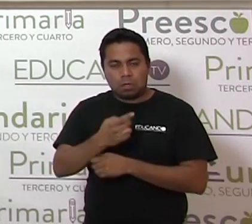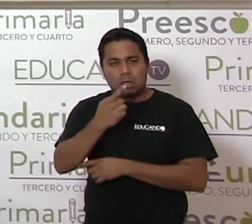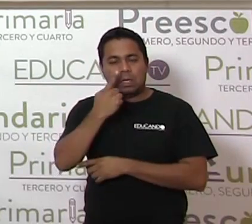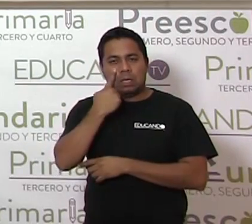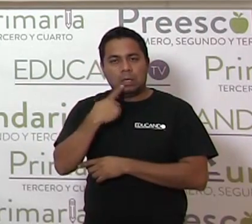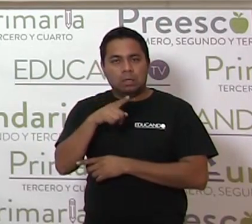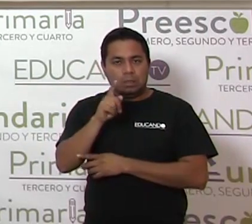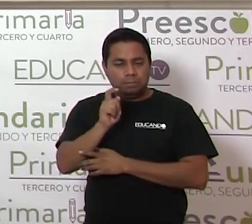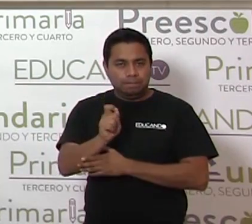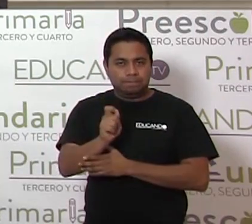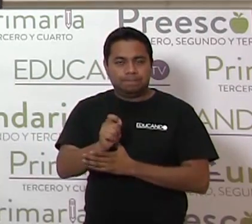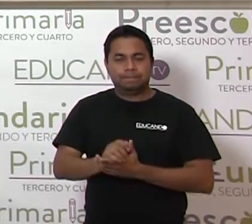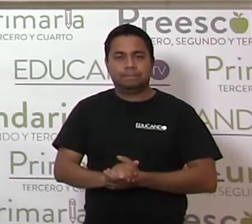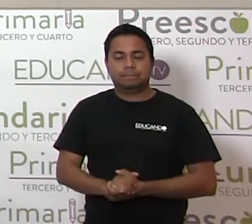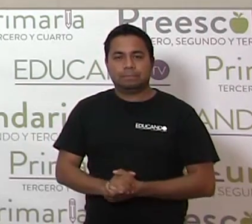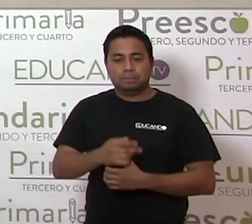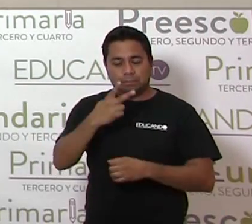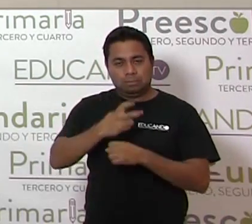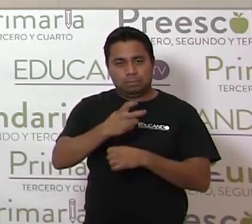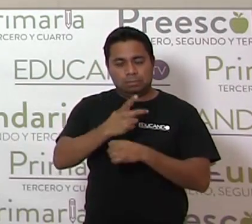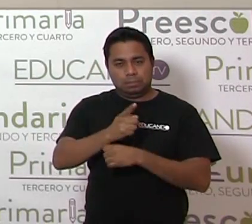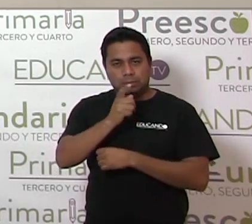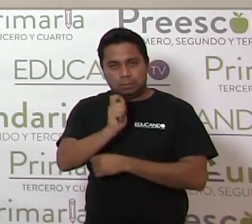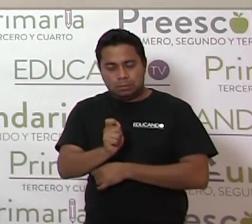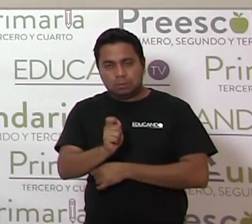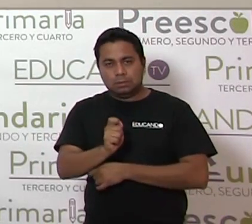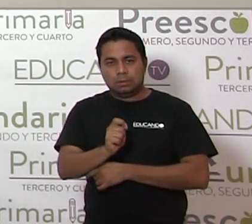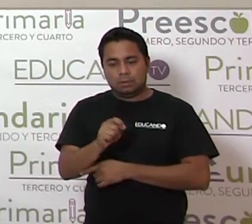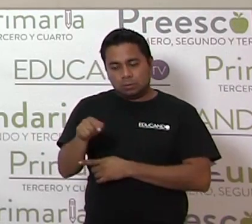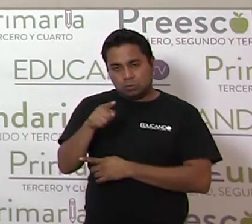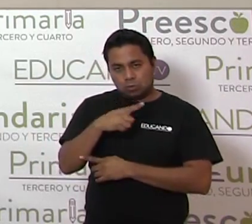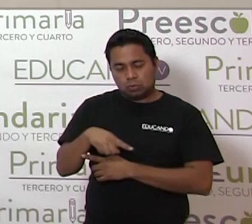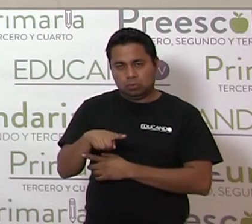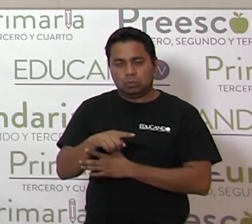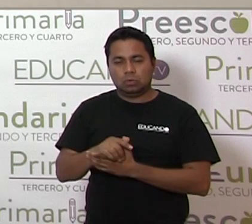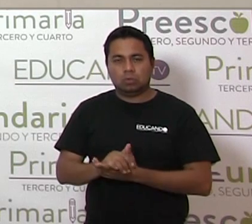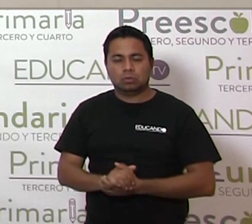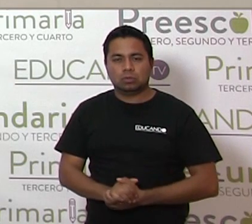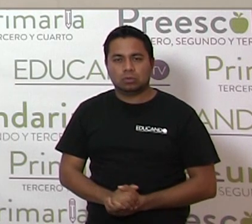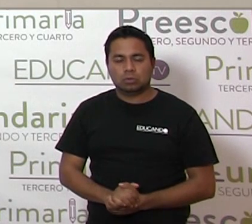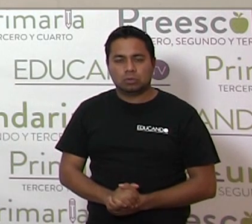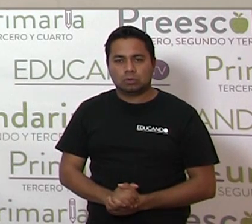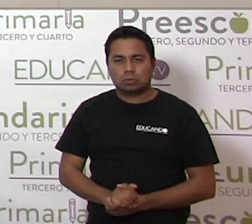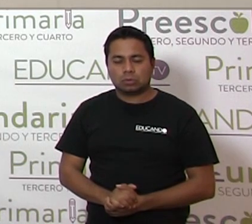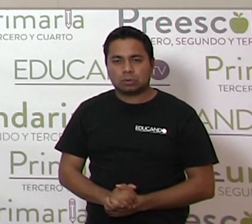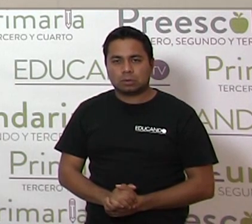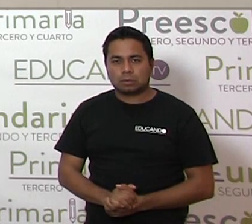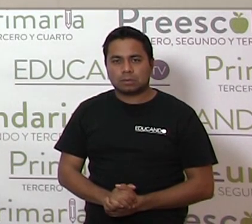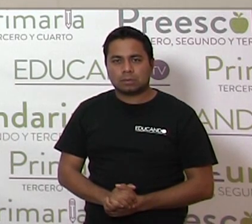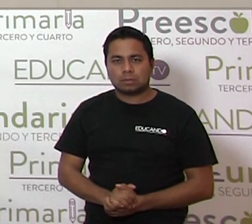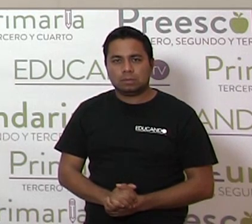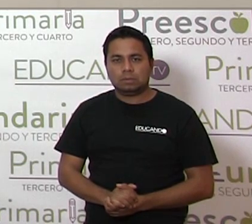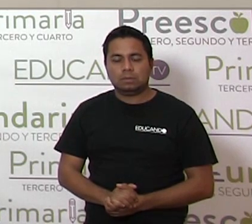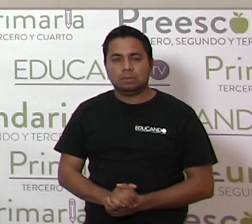segunda parte es a lo que le llamamos, mucha atención,